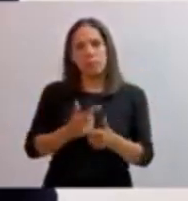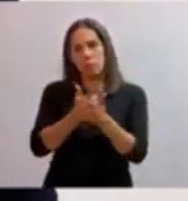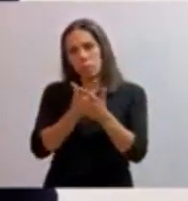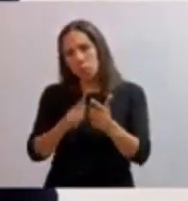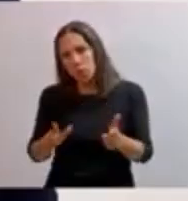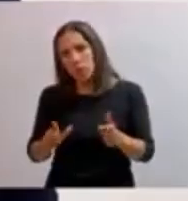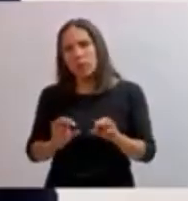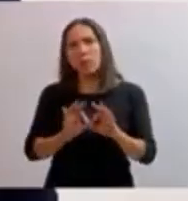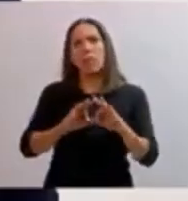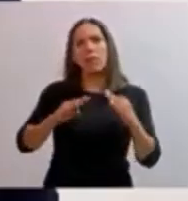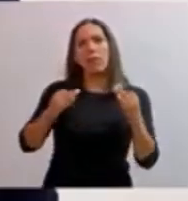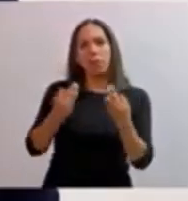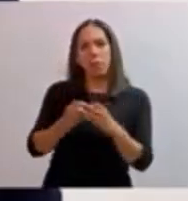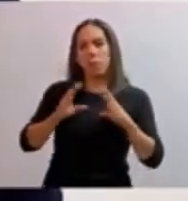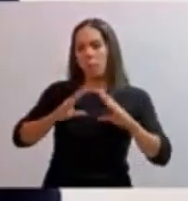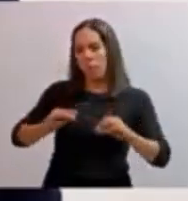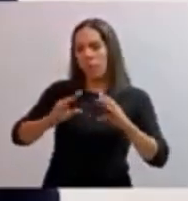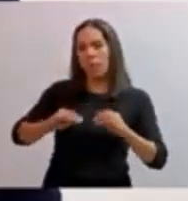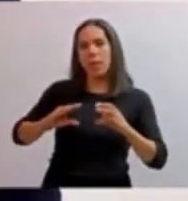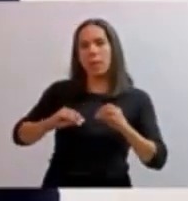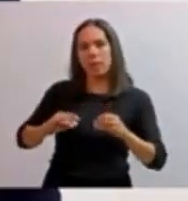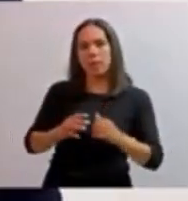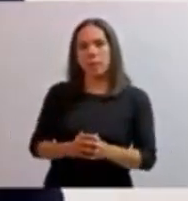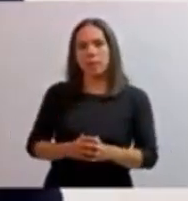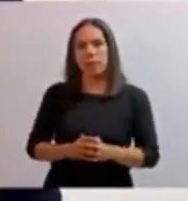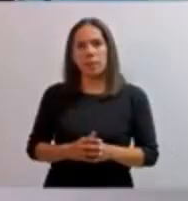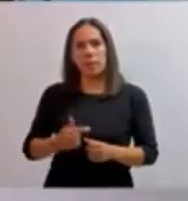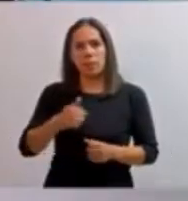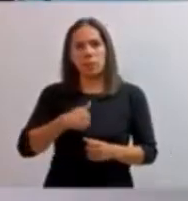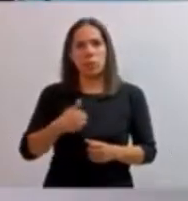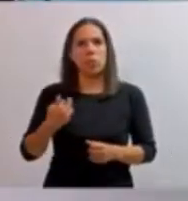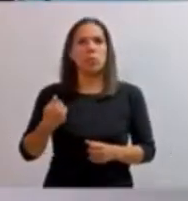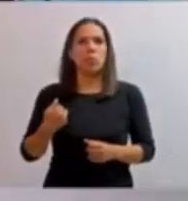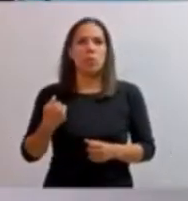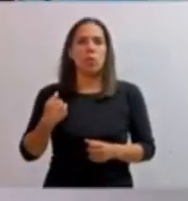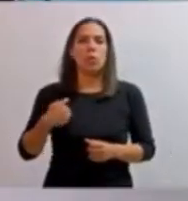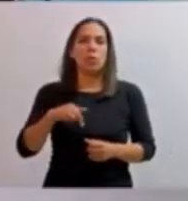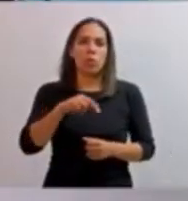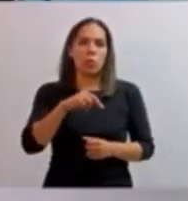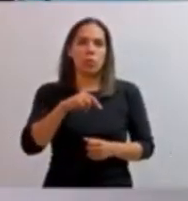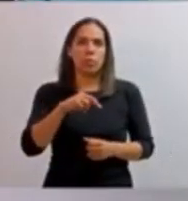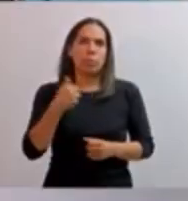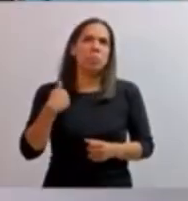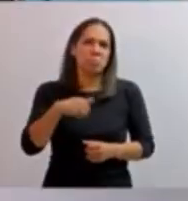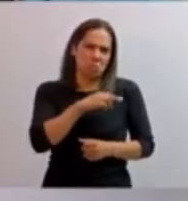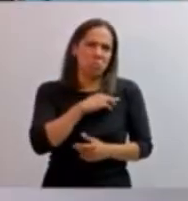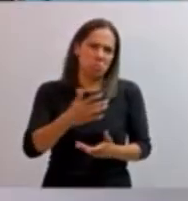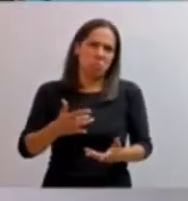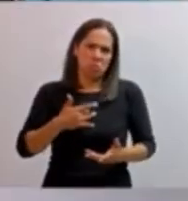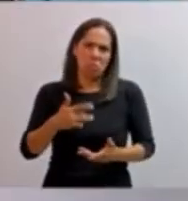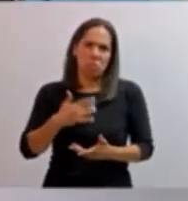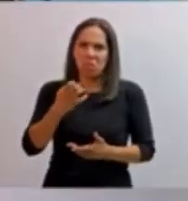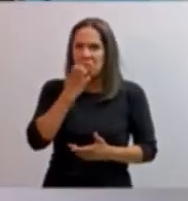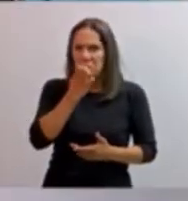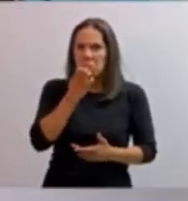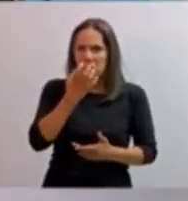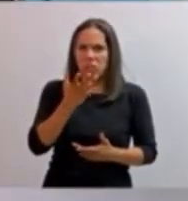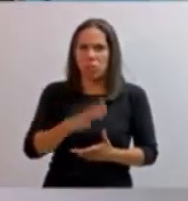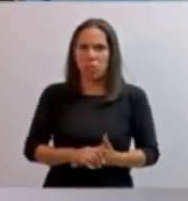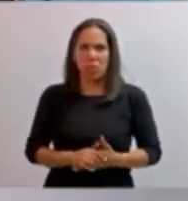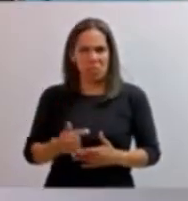esa autonomía desde cada uno de los actores que estamos en educación, ¿no? En primer lugar es